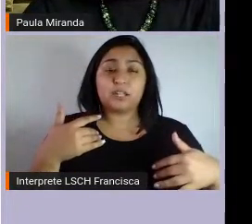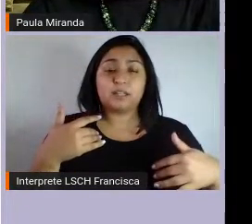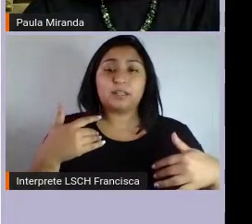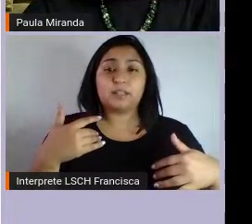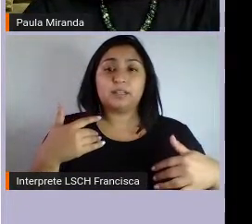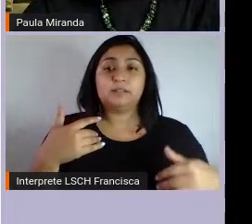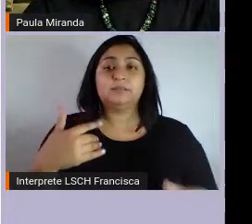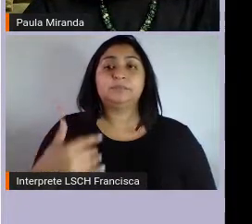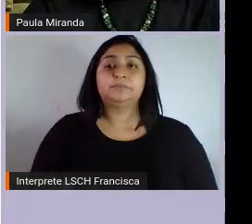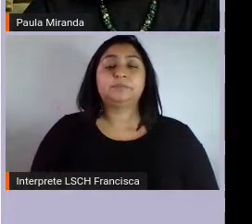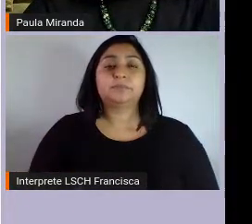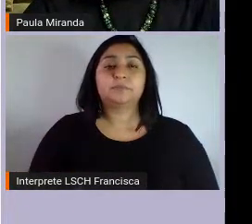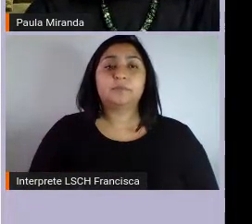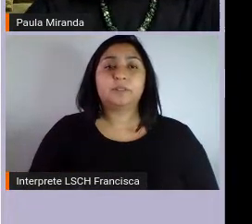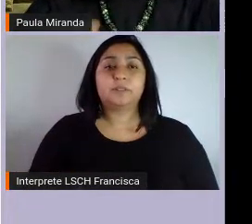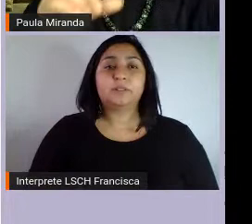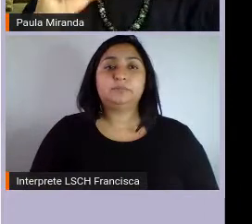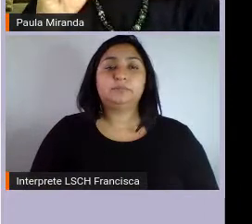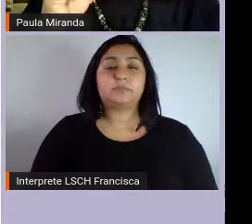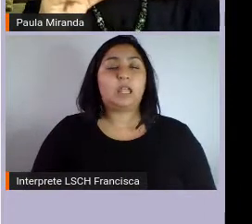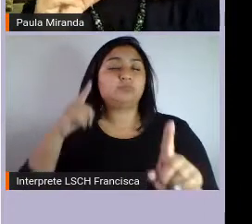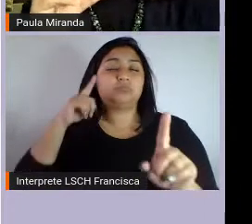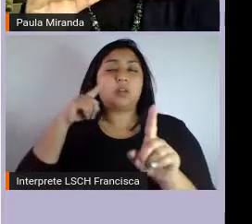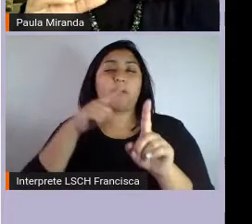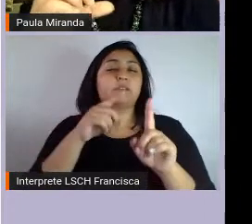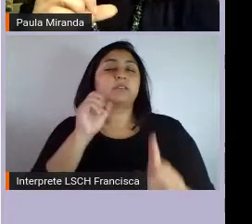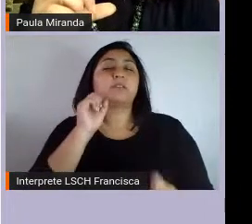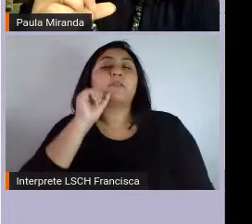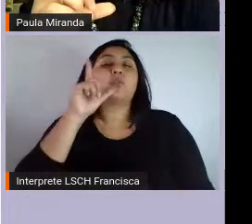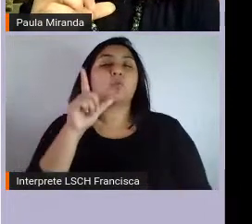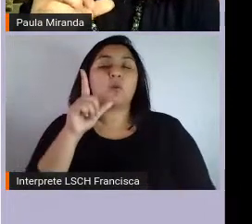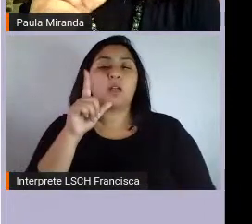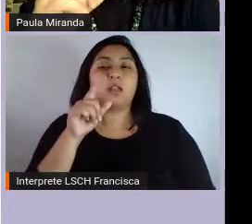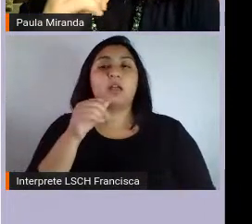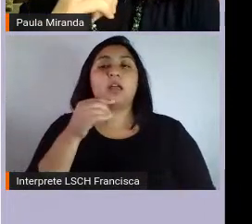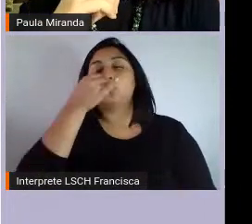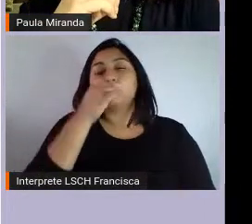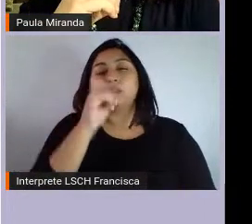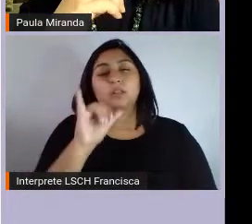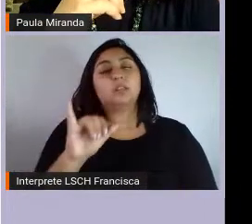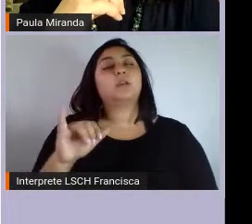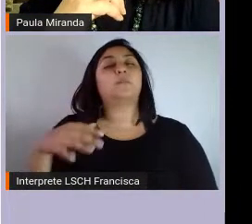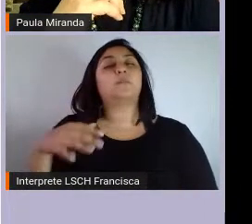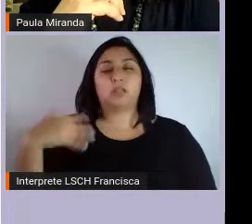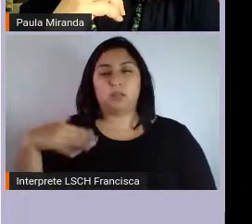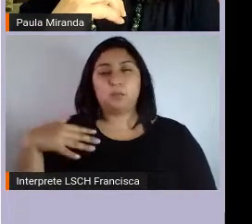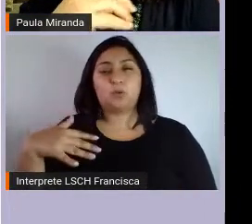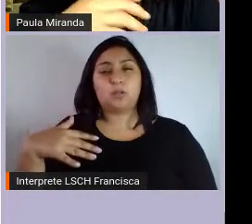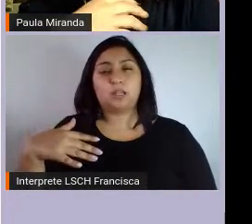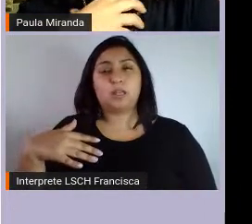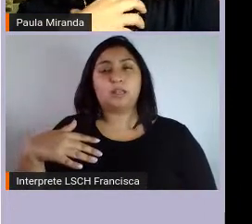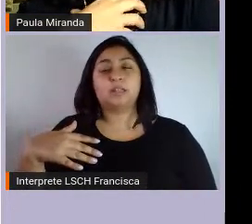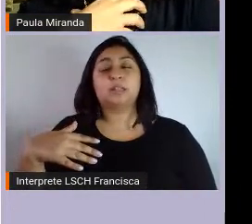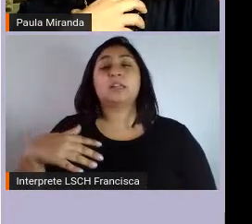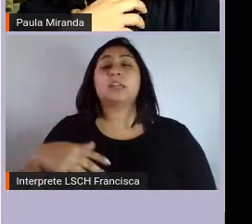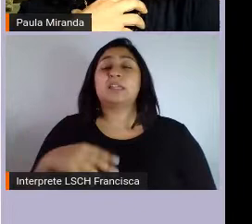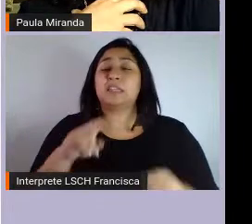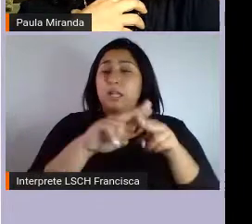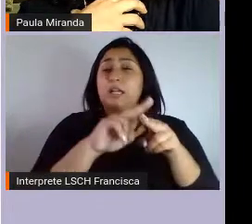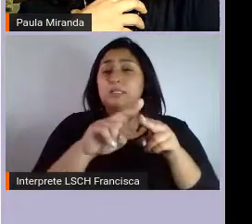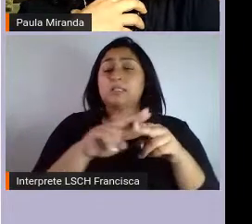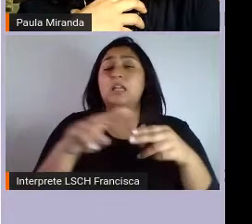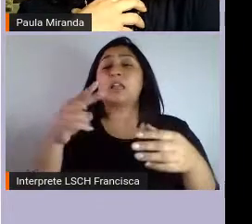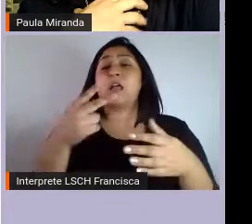su intención en un periodo súper significativo de su producción artística y de